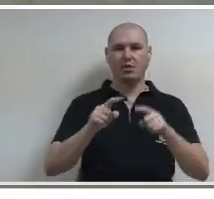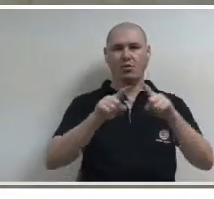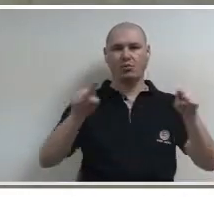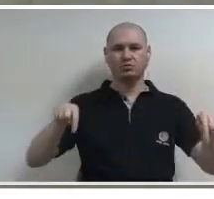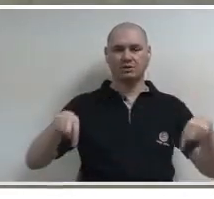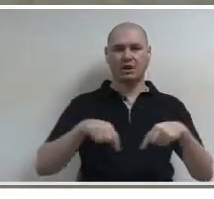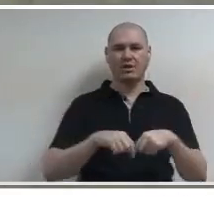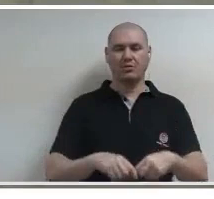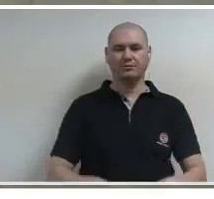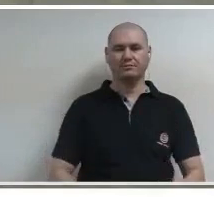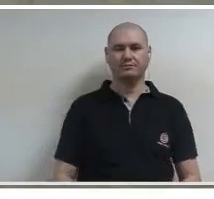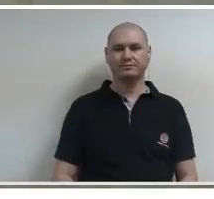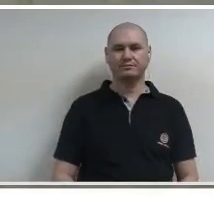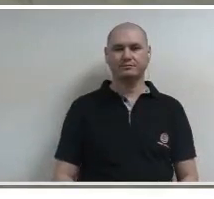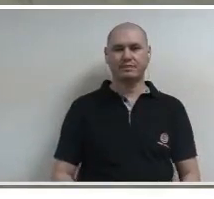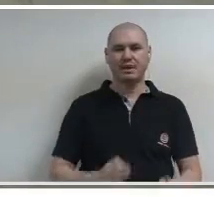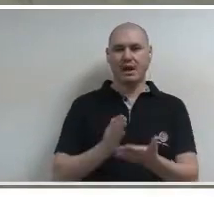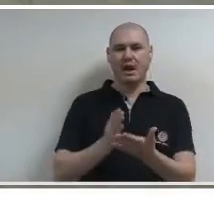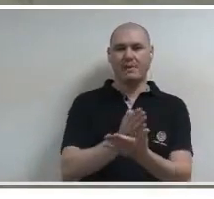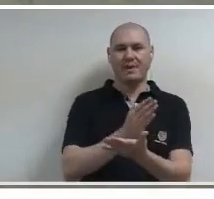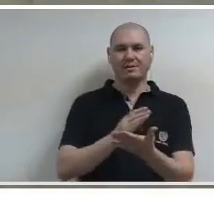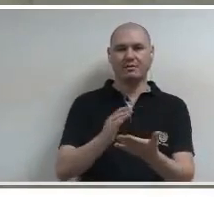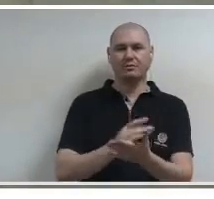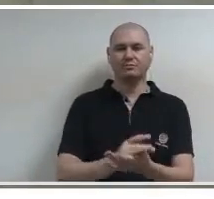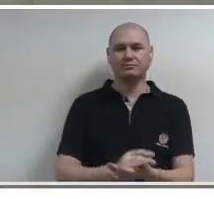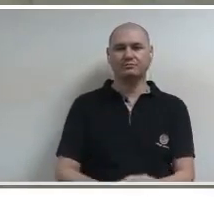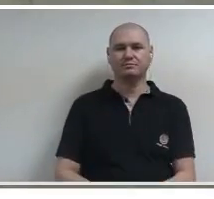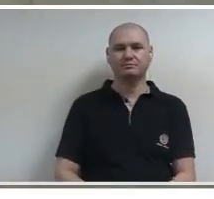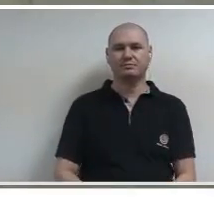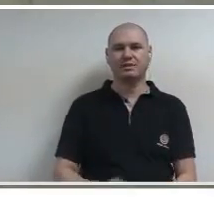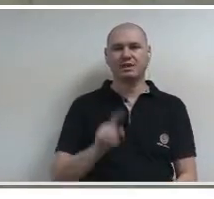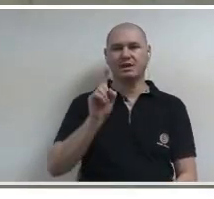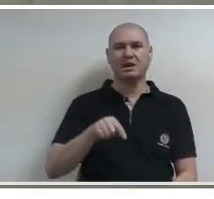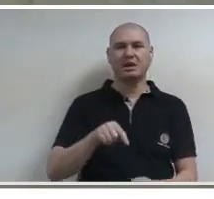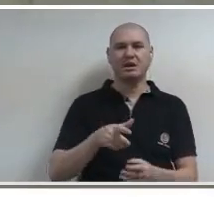a 27, juzgado de primera instancia. Y ahí, chupé, hoy hay una.